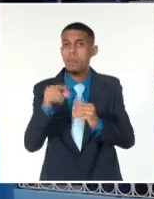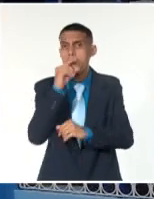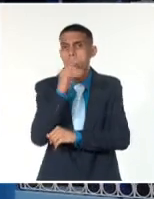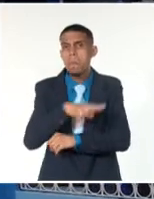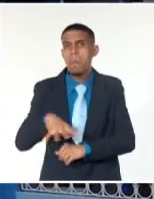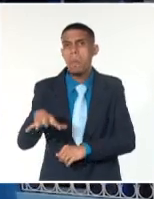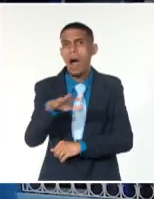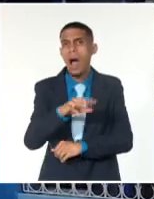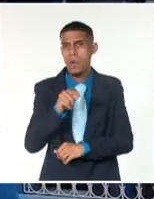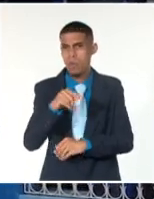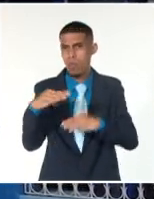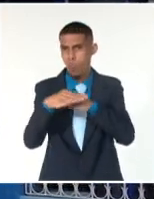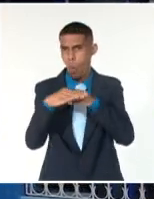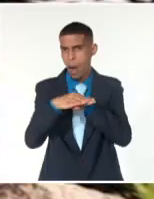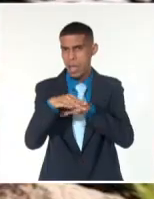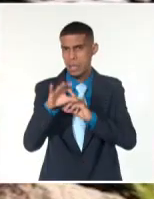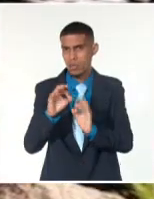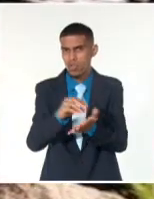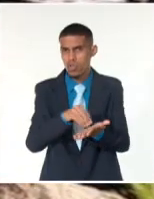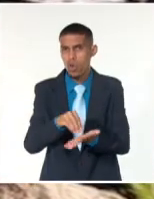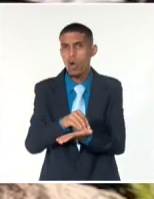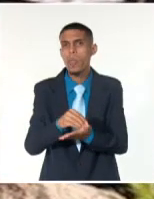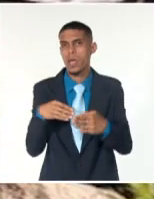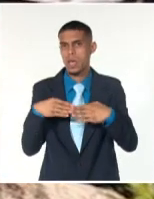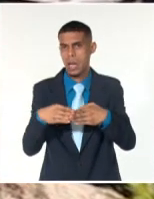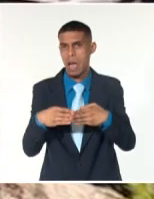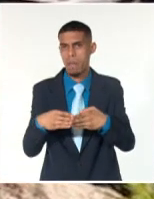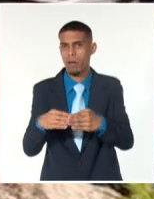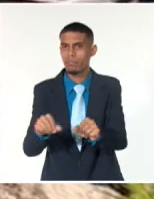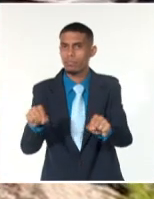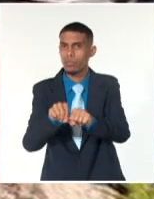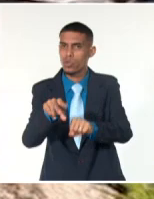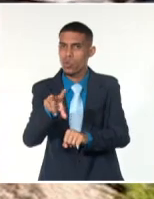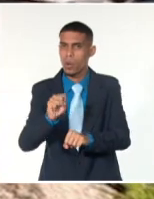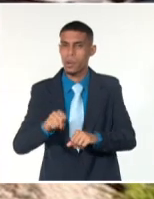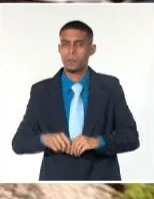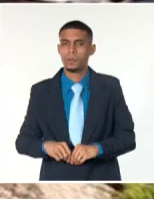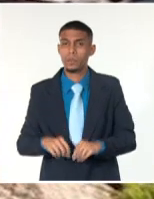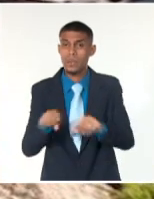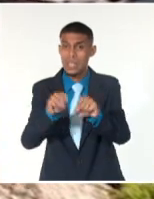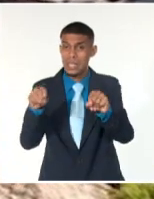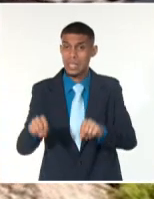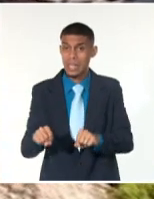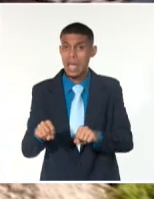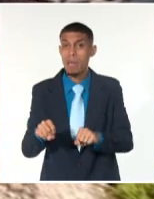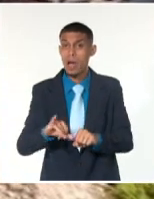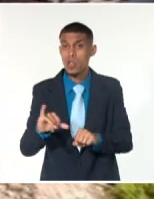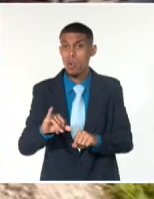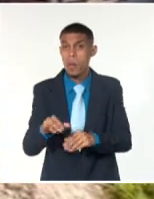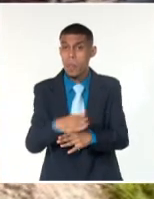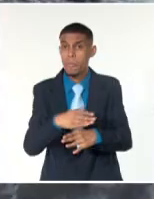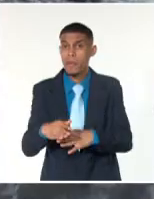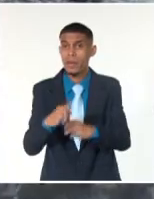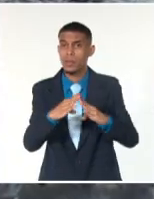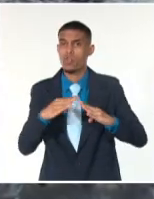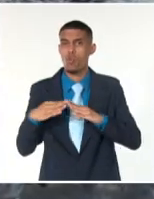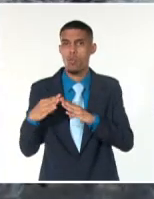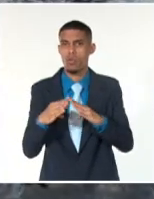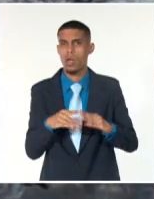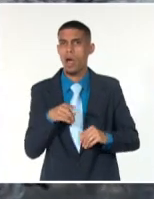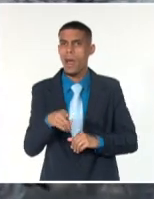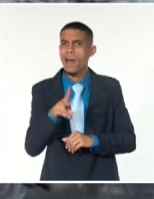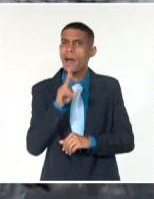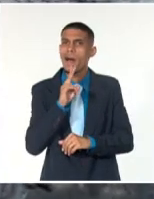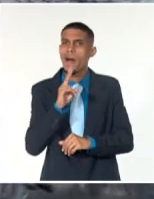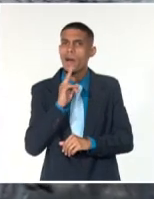Puente Guillén en la localidad de Río cauto la terminación del sistema de abastecimiento de la comunidad la de majagua y la entrada